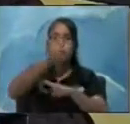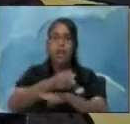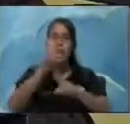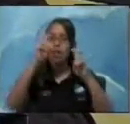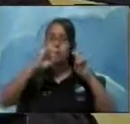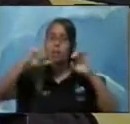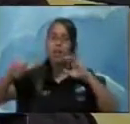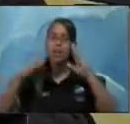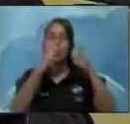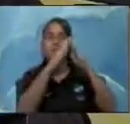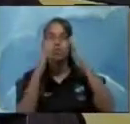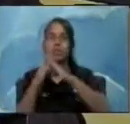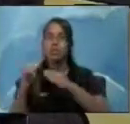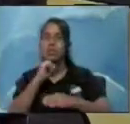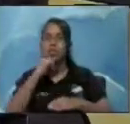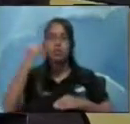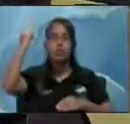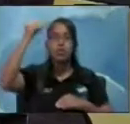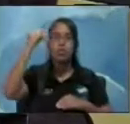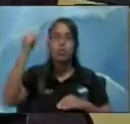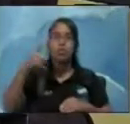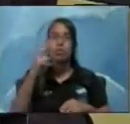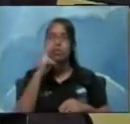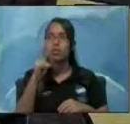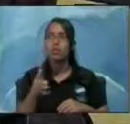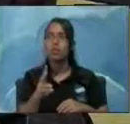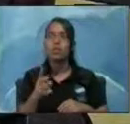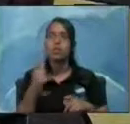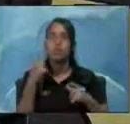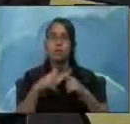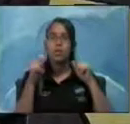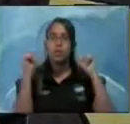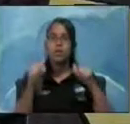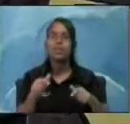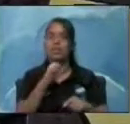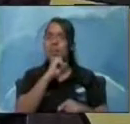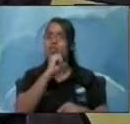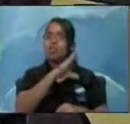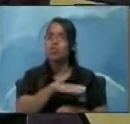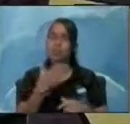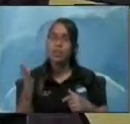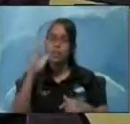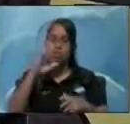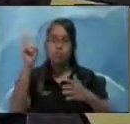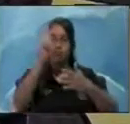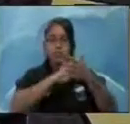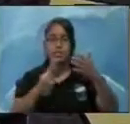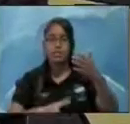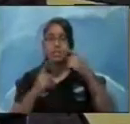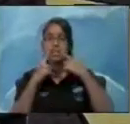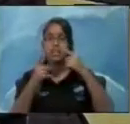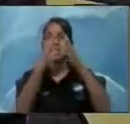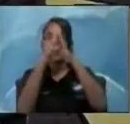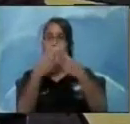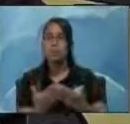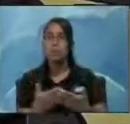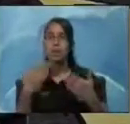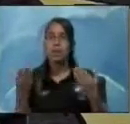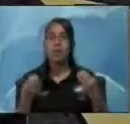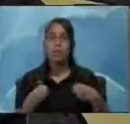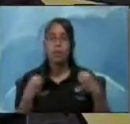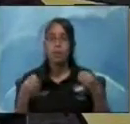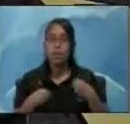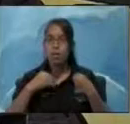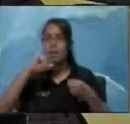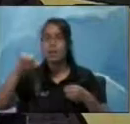Jerusalén eso es lo que pienso Cuando veo pero en en esta historia que estamos leyendo dice la Biblia que moraban en